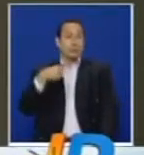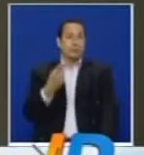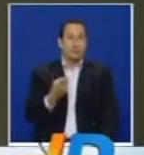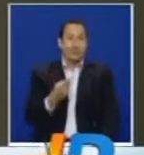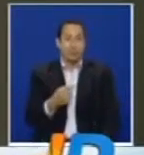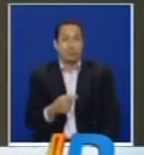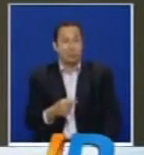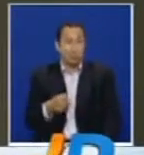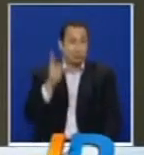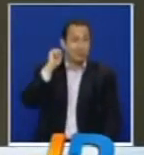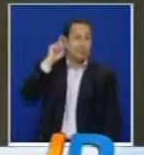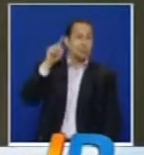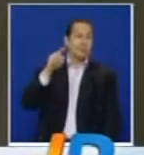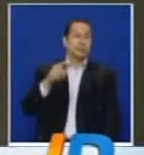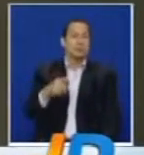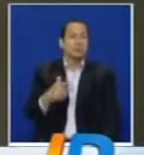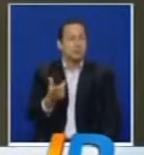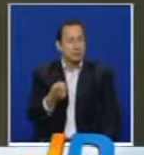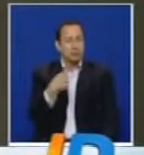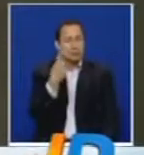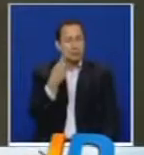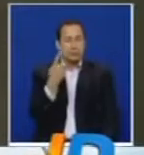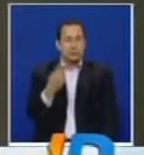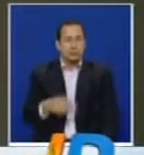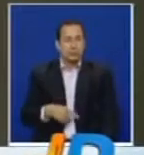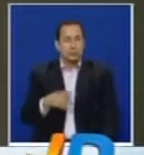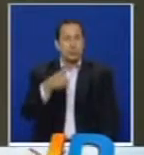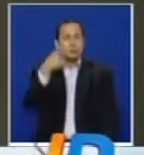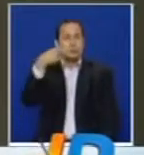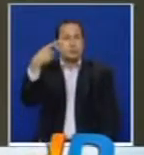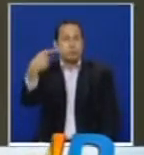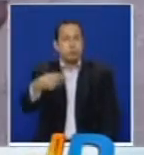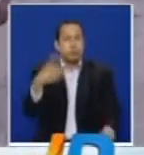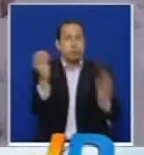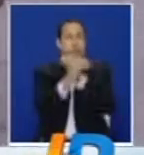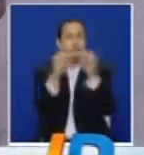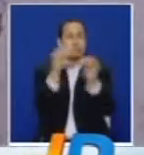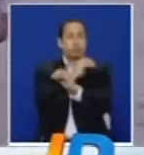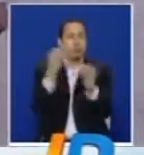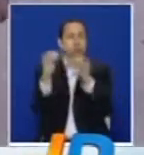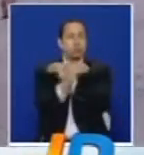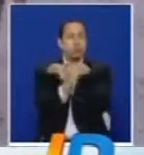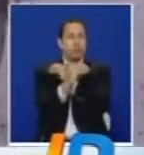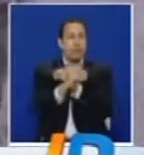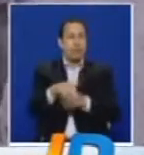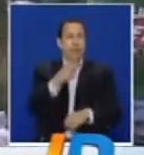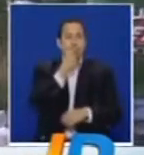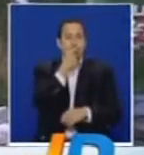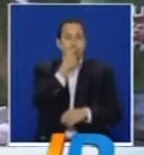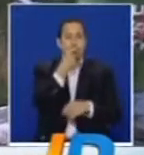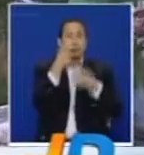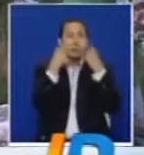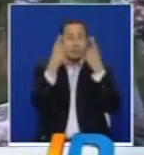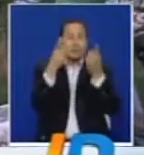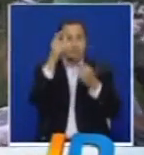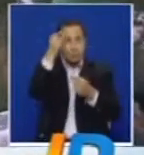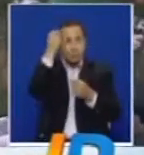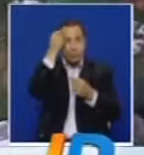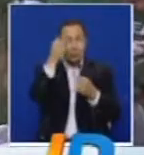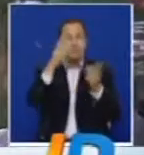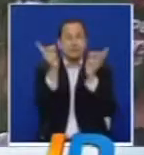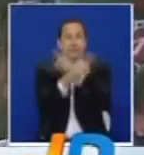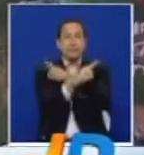forma no normal ni coherente, y empezó a hablar cosas incoherentes. El tránsito de Buga revela que quien presuntamente realizó el